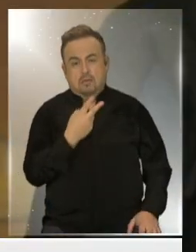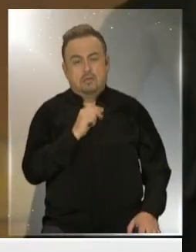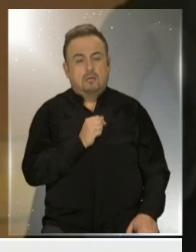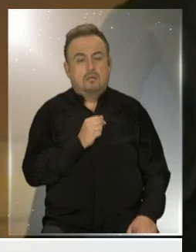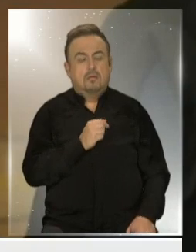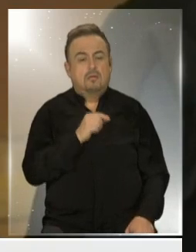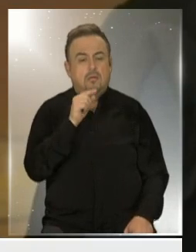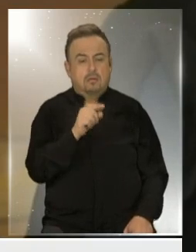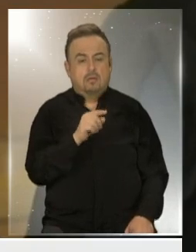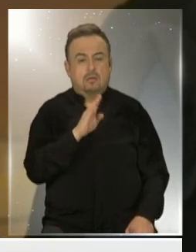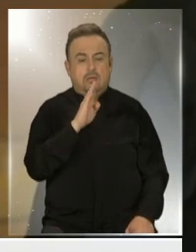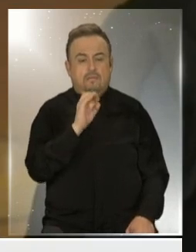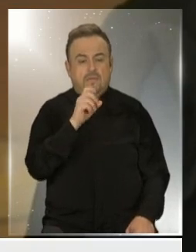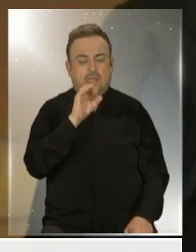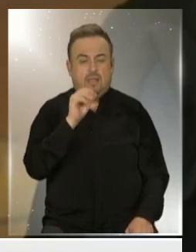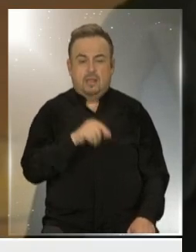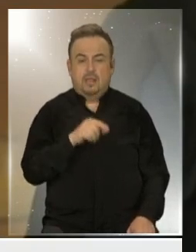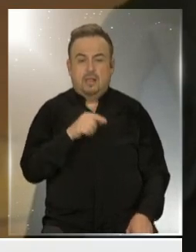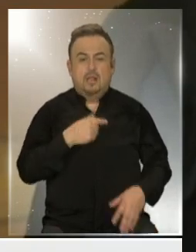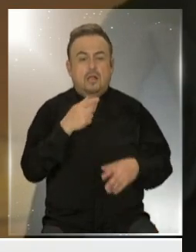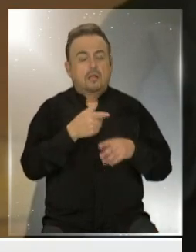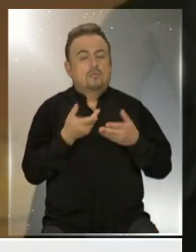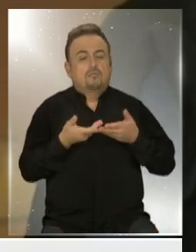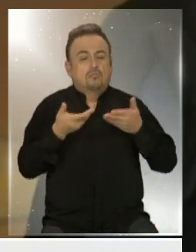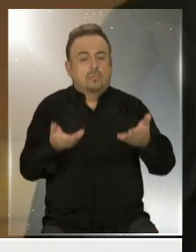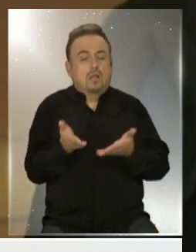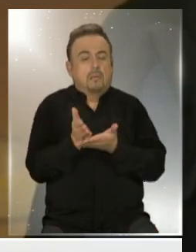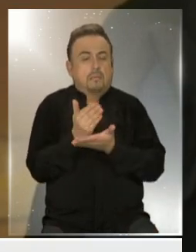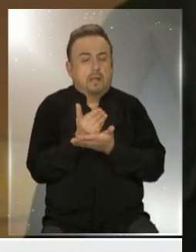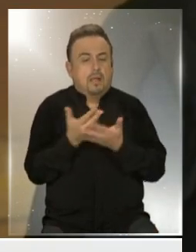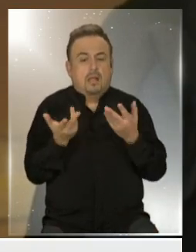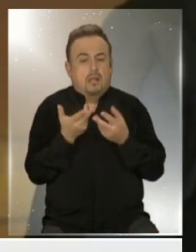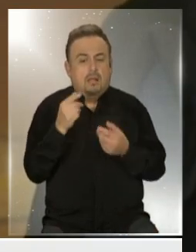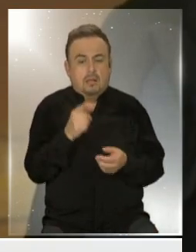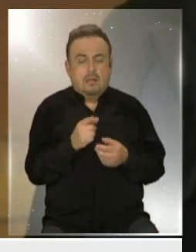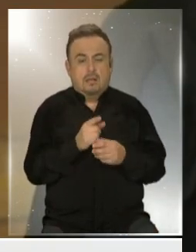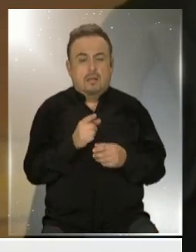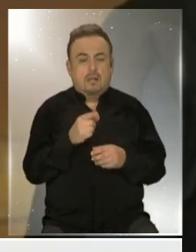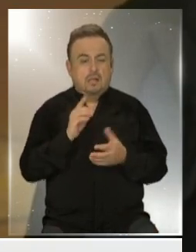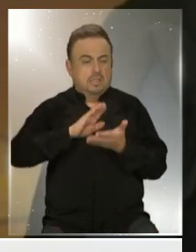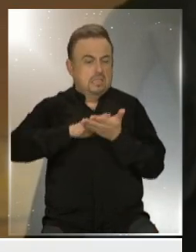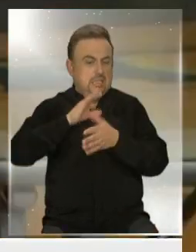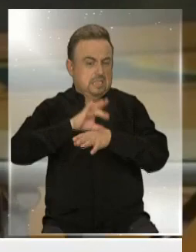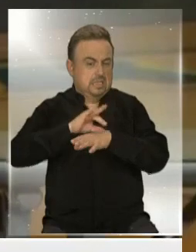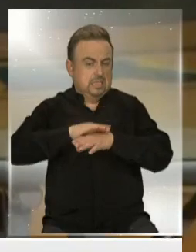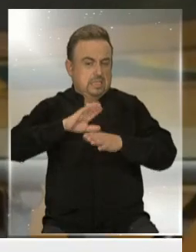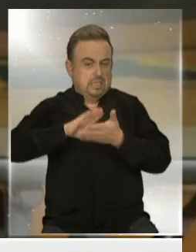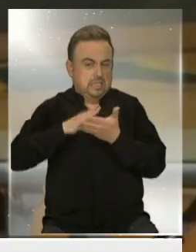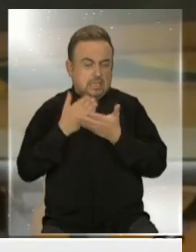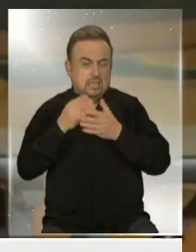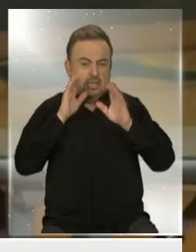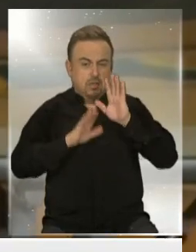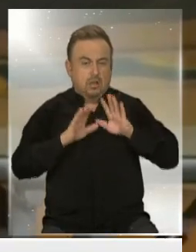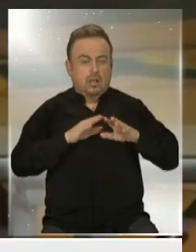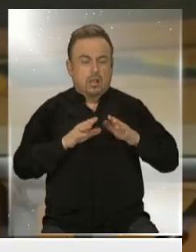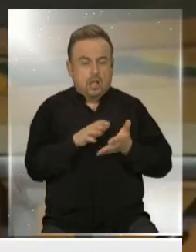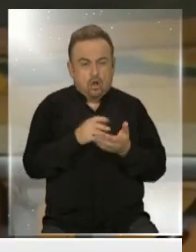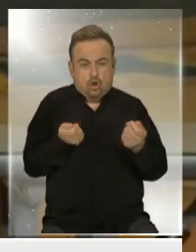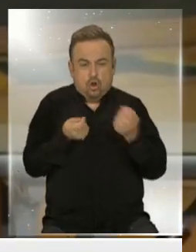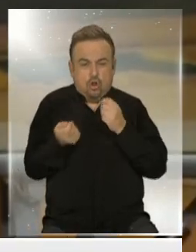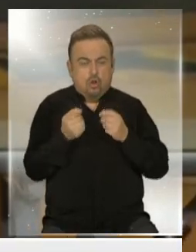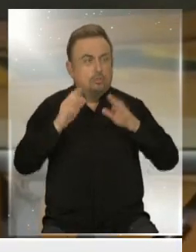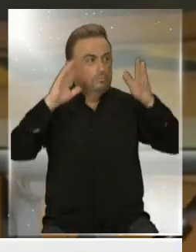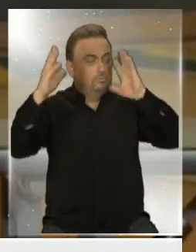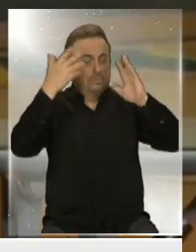pantalla. Ese ha sido Joe Biden, por estar ofreciendo planes basados en proteger la salud, la economía, el medio ambiente, en fin.